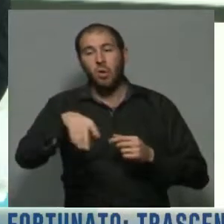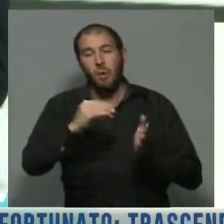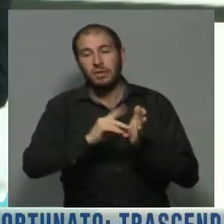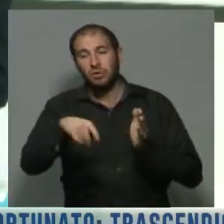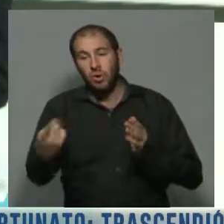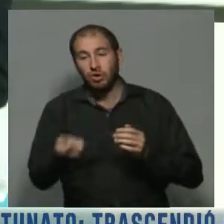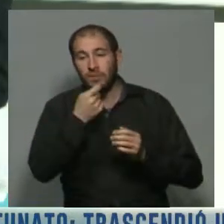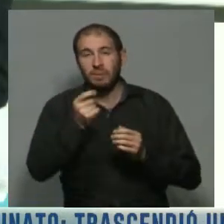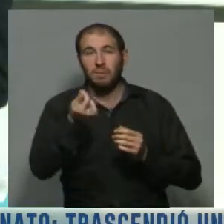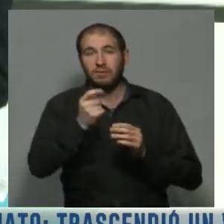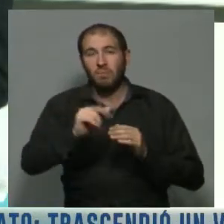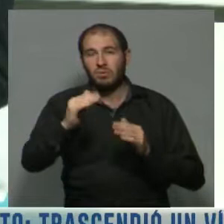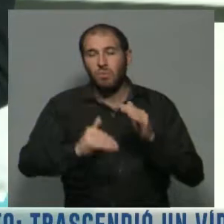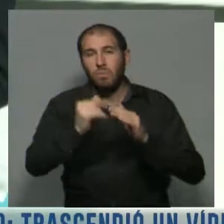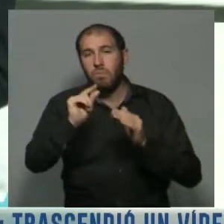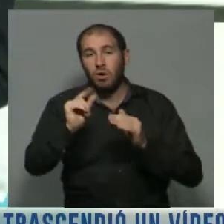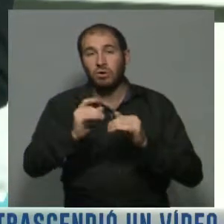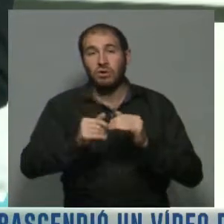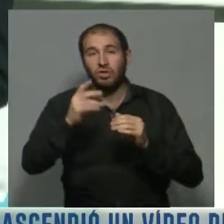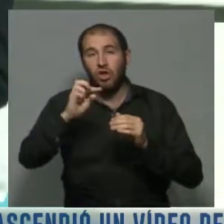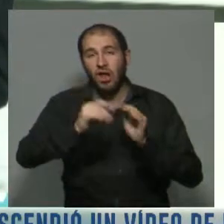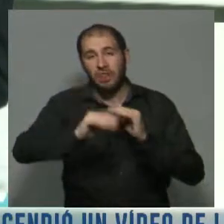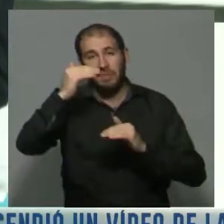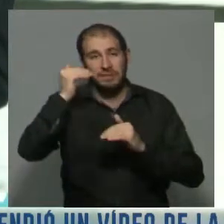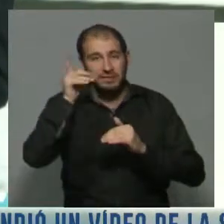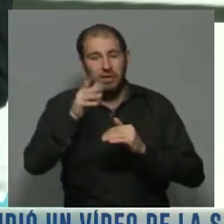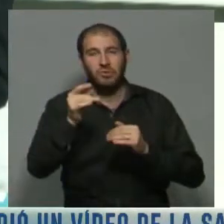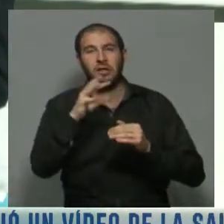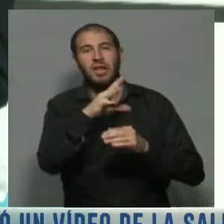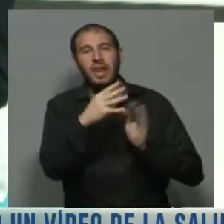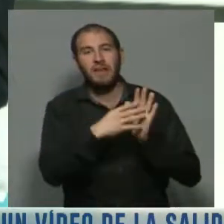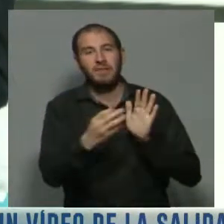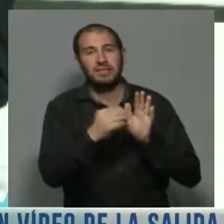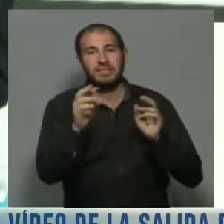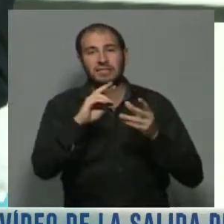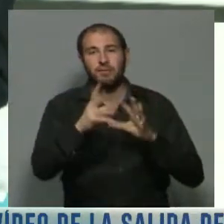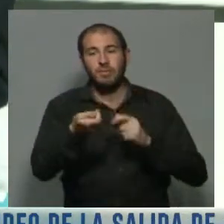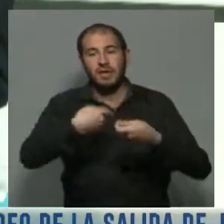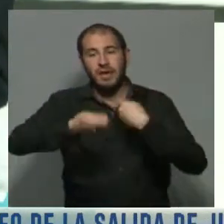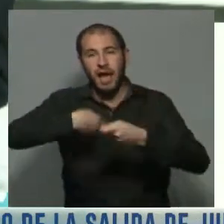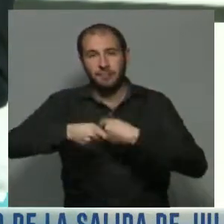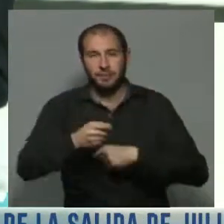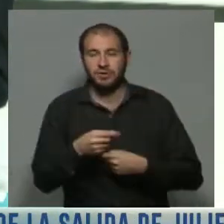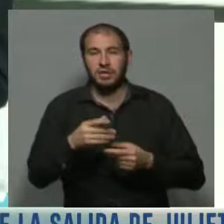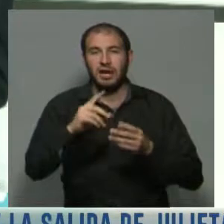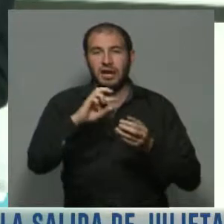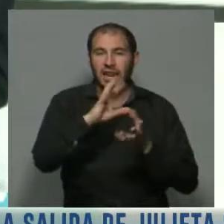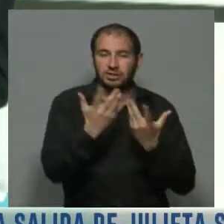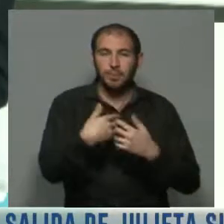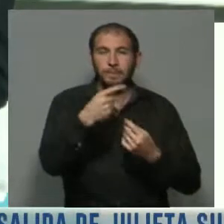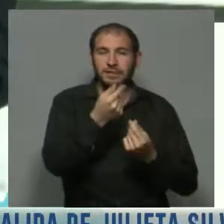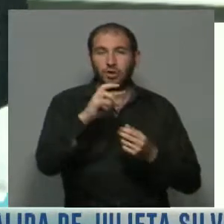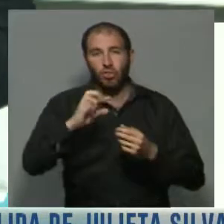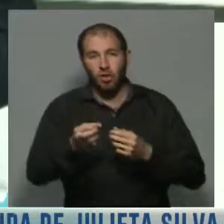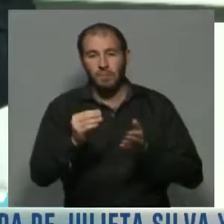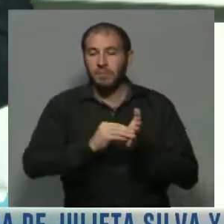momento, cuando la inflación no subía tanto y aumentaba demasiado el dólar, se buscaba como referencia el tipo de cambio, es decir, la relación precio-dólar, y